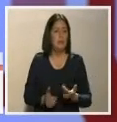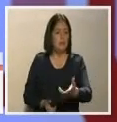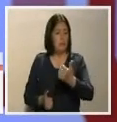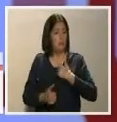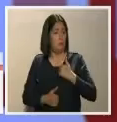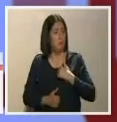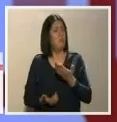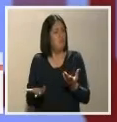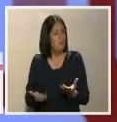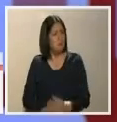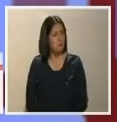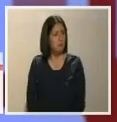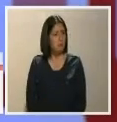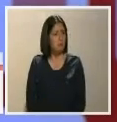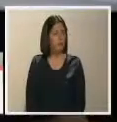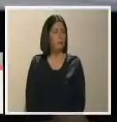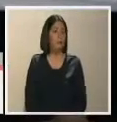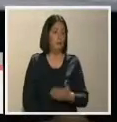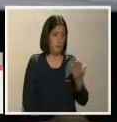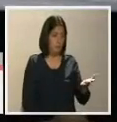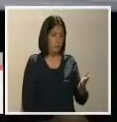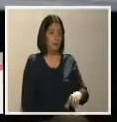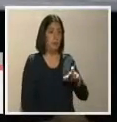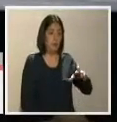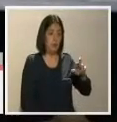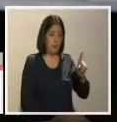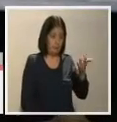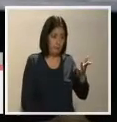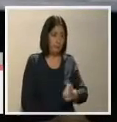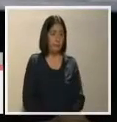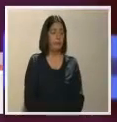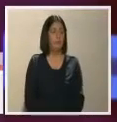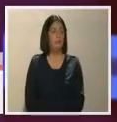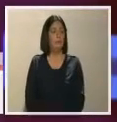de las Fuerzas Armadas? Señor Kuczynski.